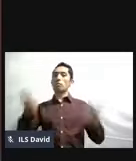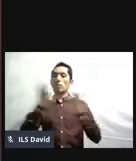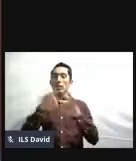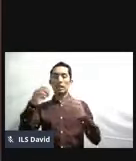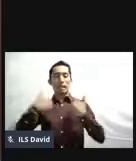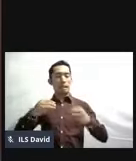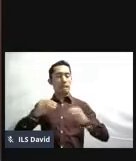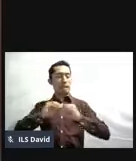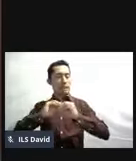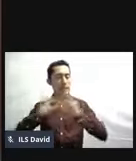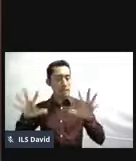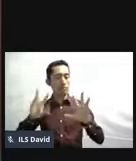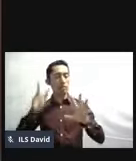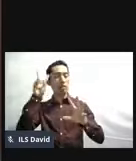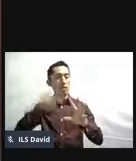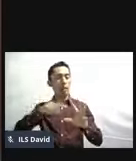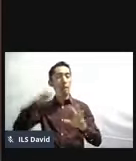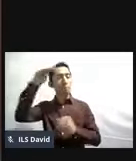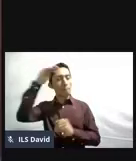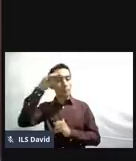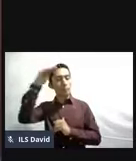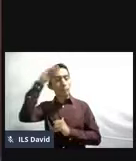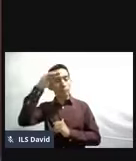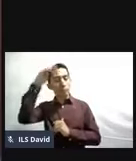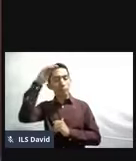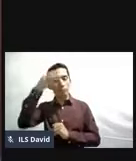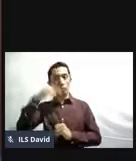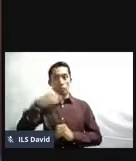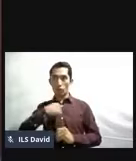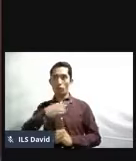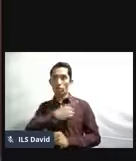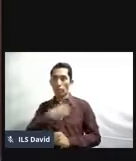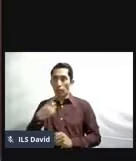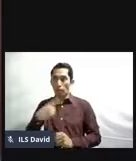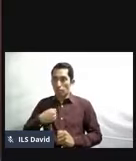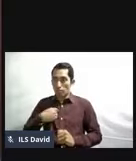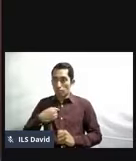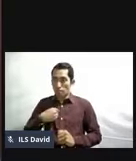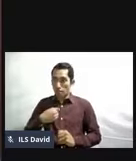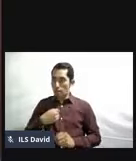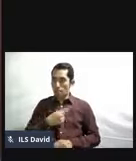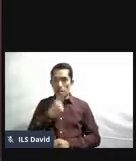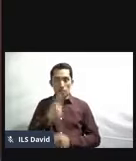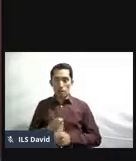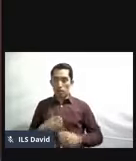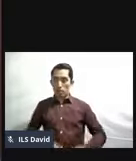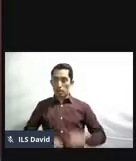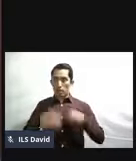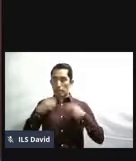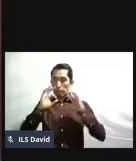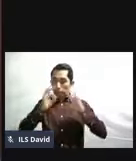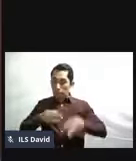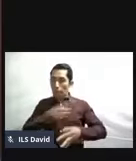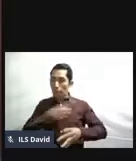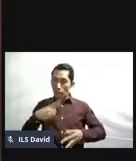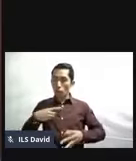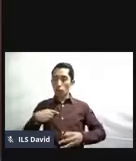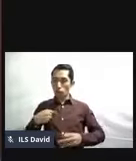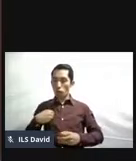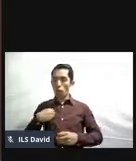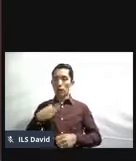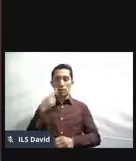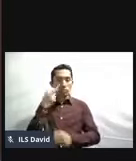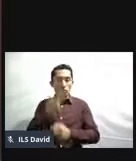clarísimo que debo ser responsable inicialmente conmigo. Hace unos días platicaba con